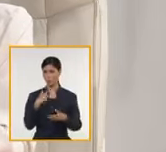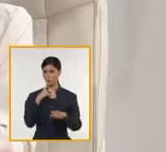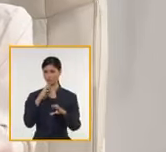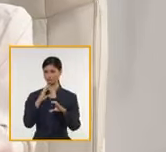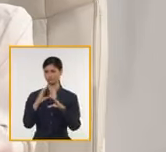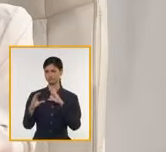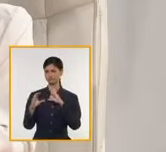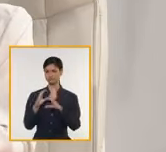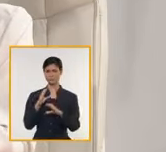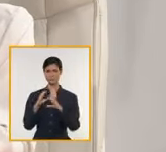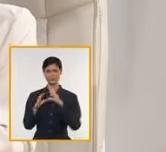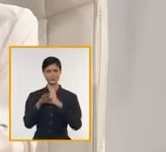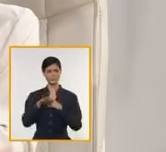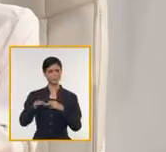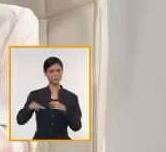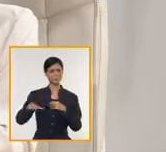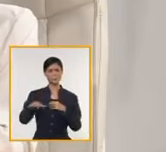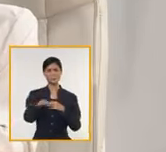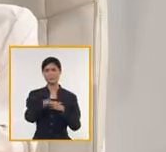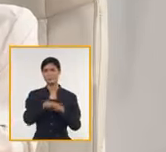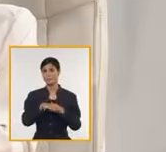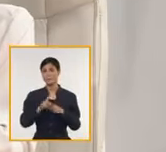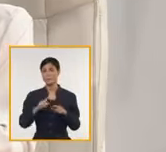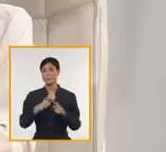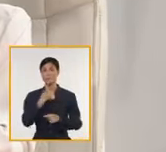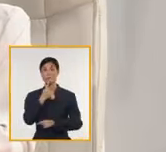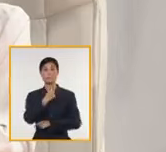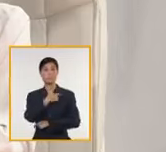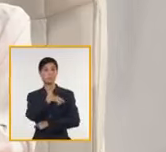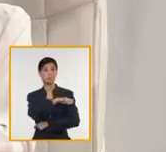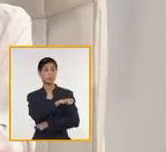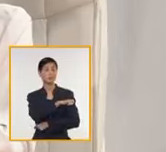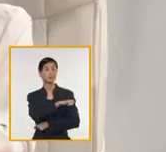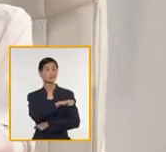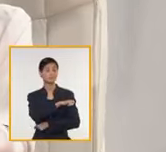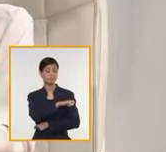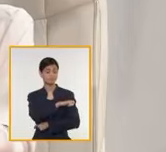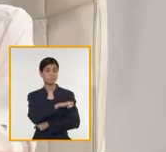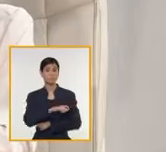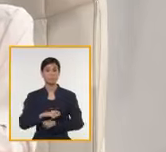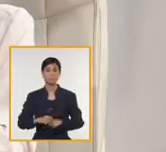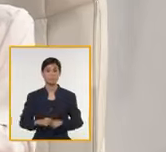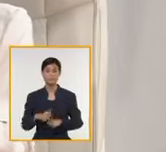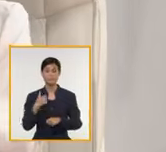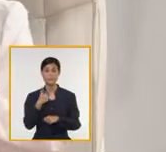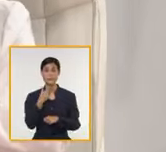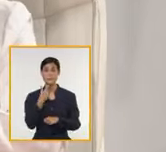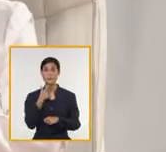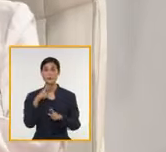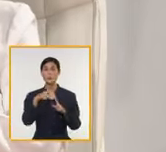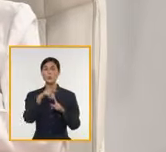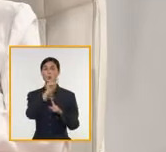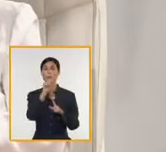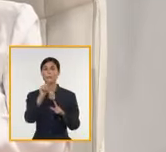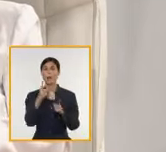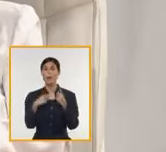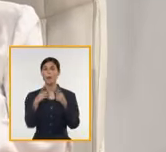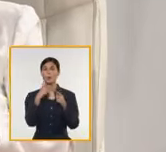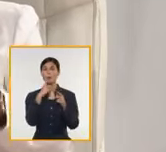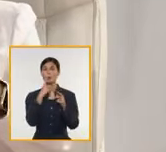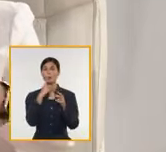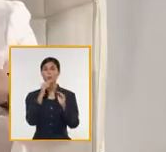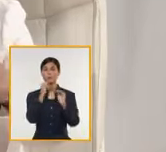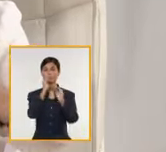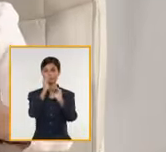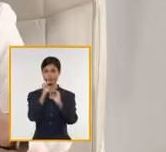general y del pueblo también, de Venezuela, yo creo que hay que dividir algunos elementos. Primero, usted puede tener